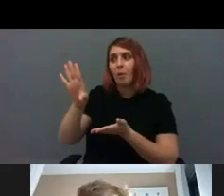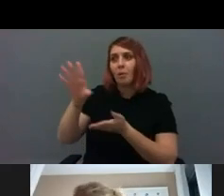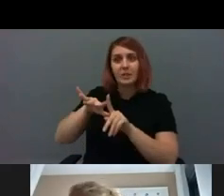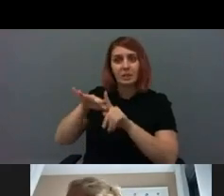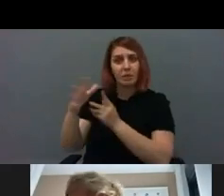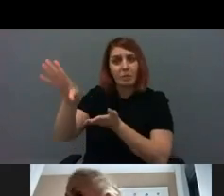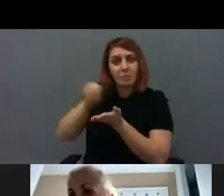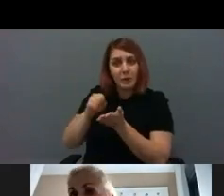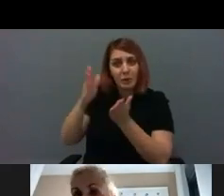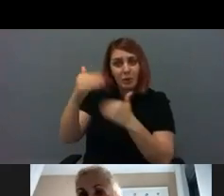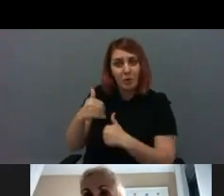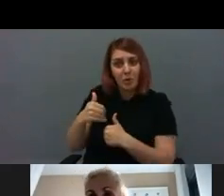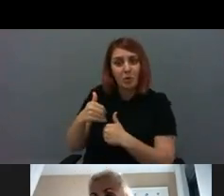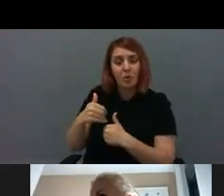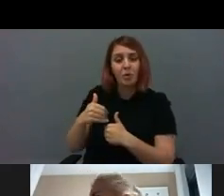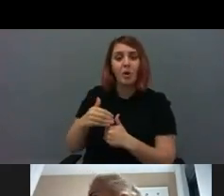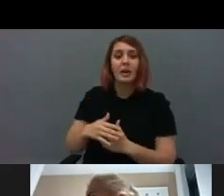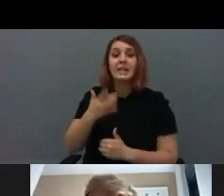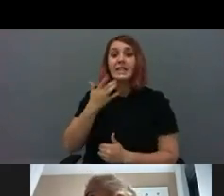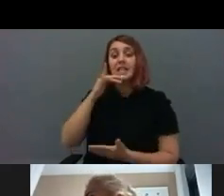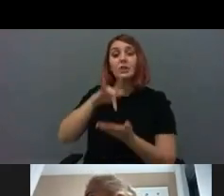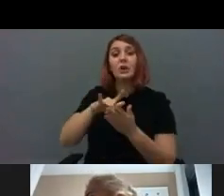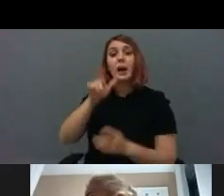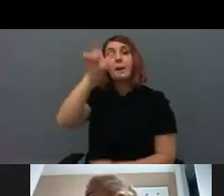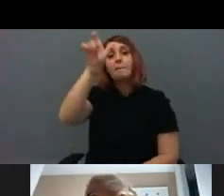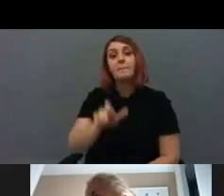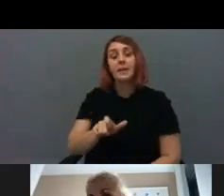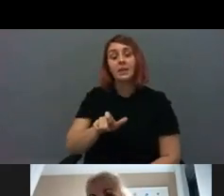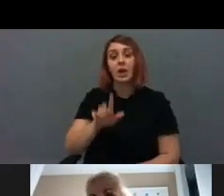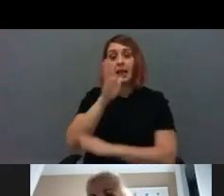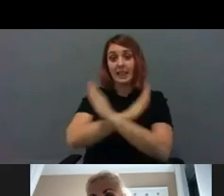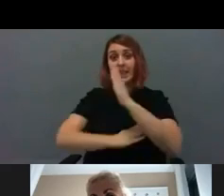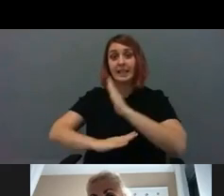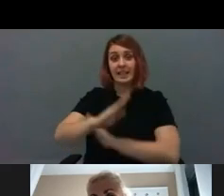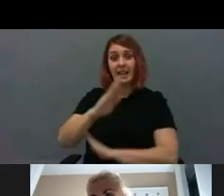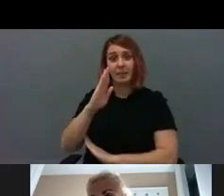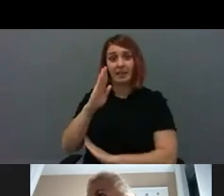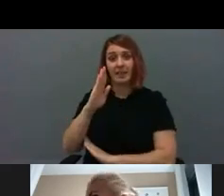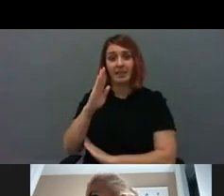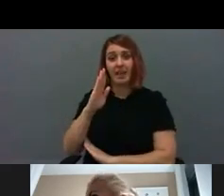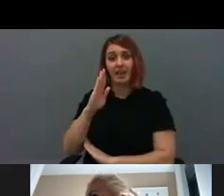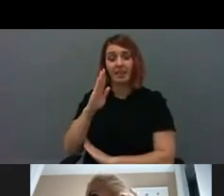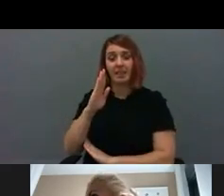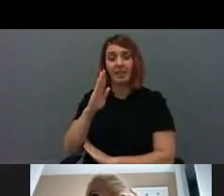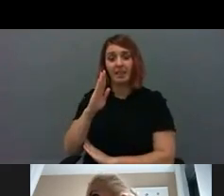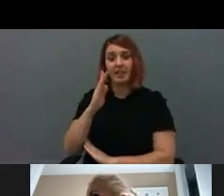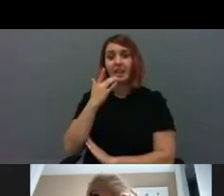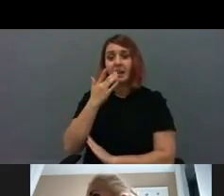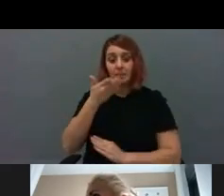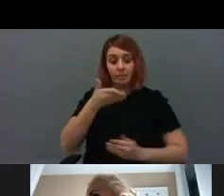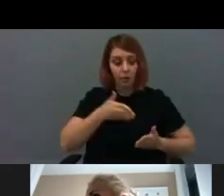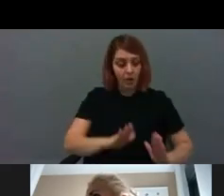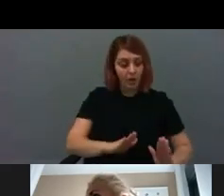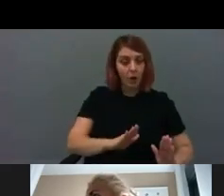de que una persona con discapacidad tenga un hijo